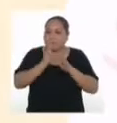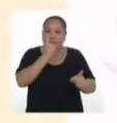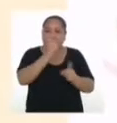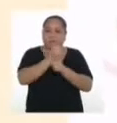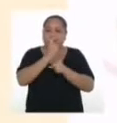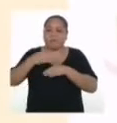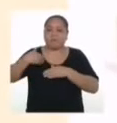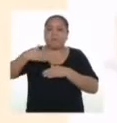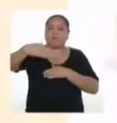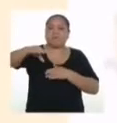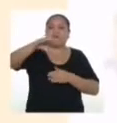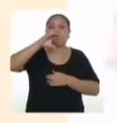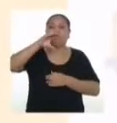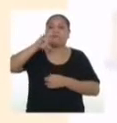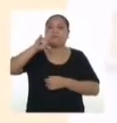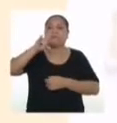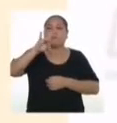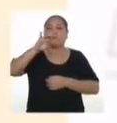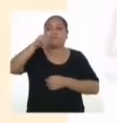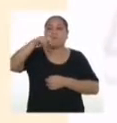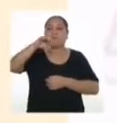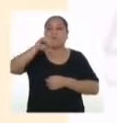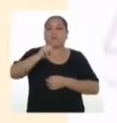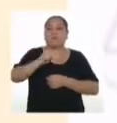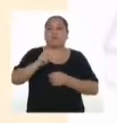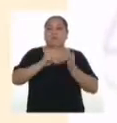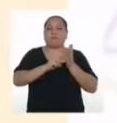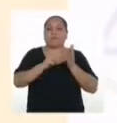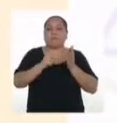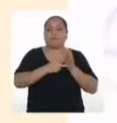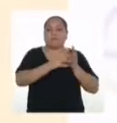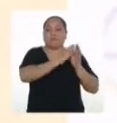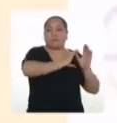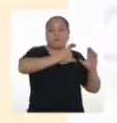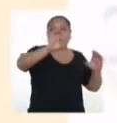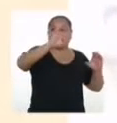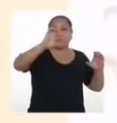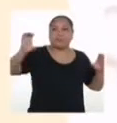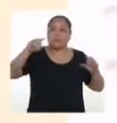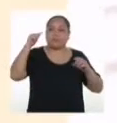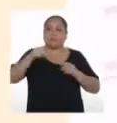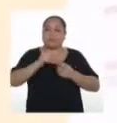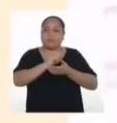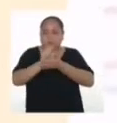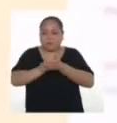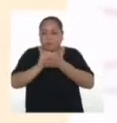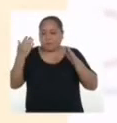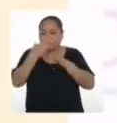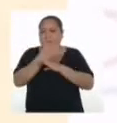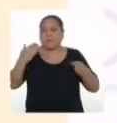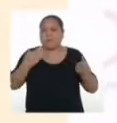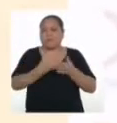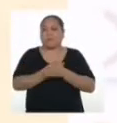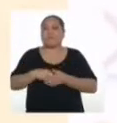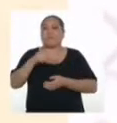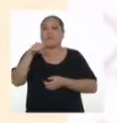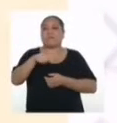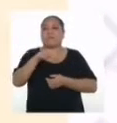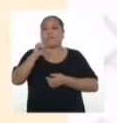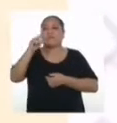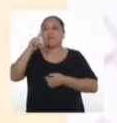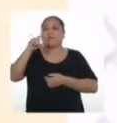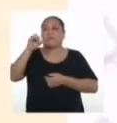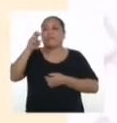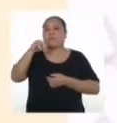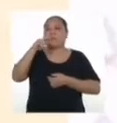eficiente de largo plazo de las cuencas, de carácter participativo, concertado y transectorial, con alianzas